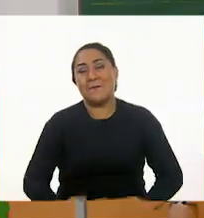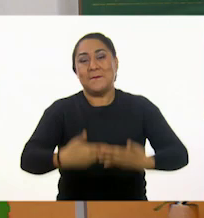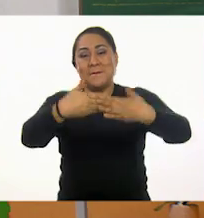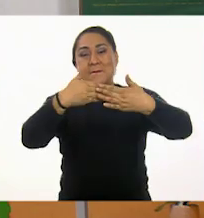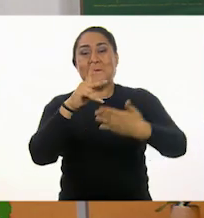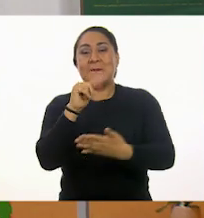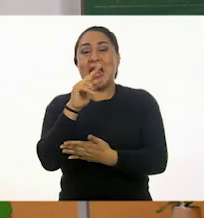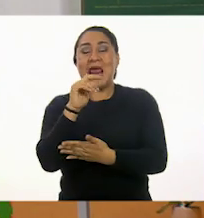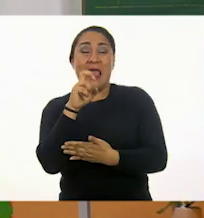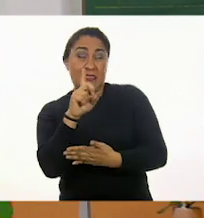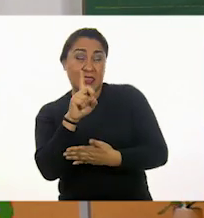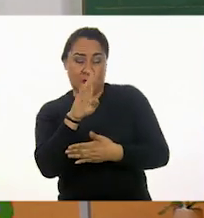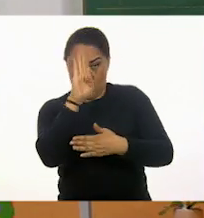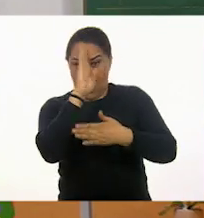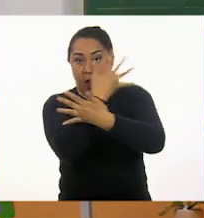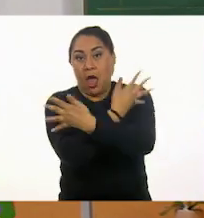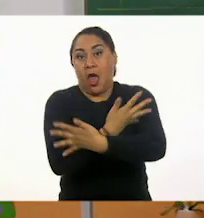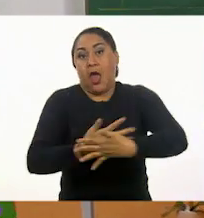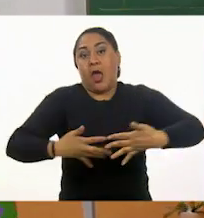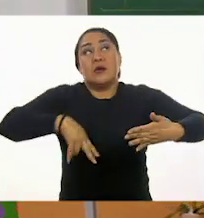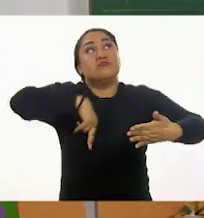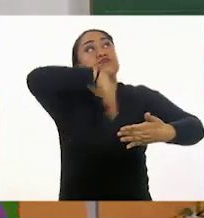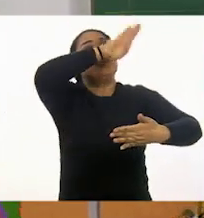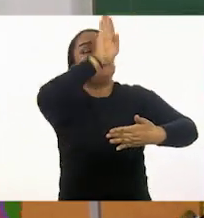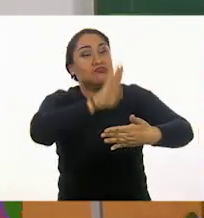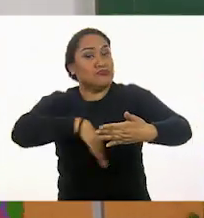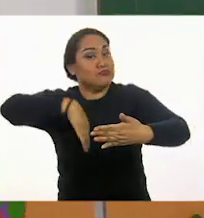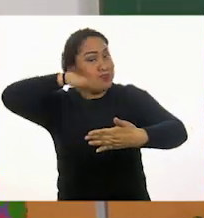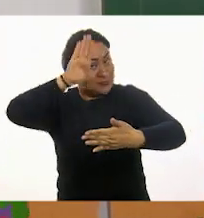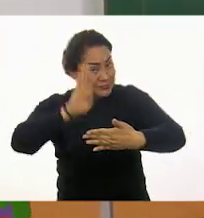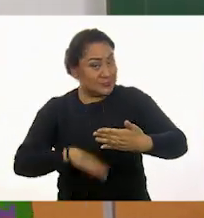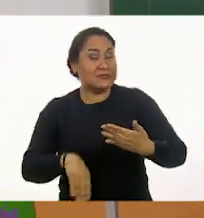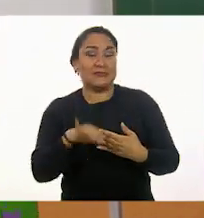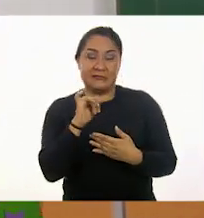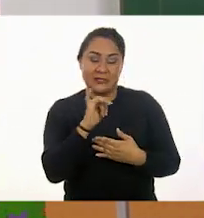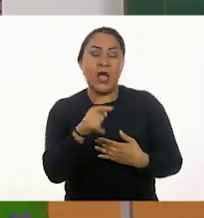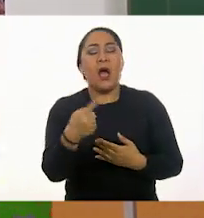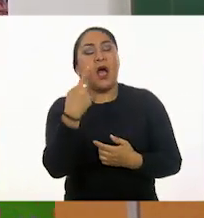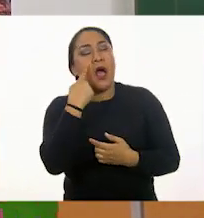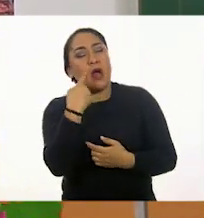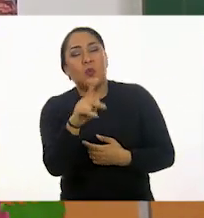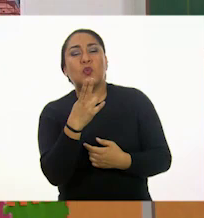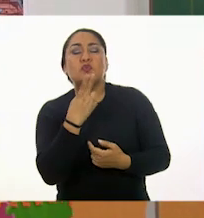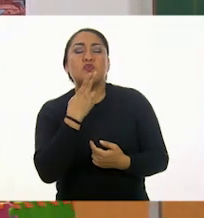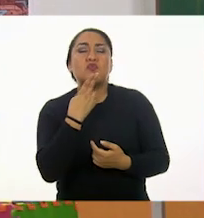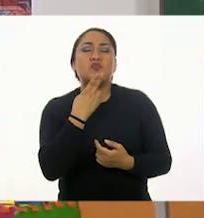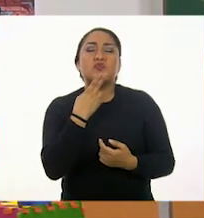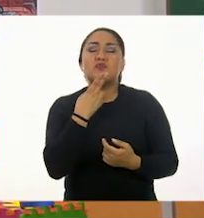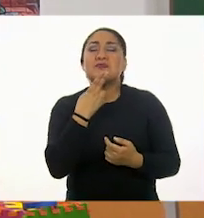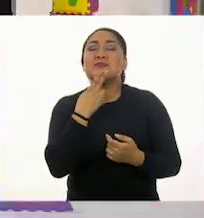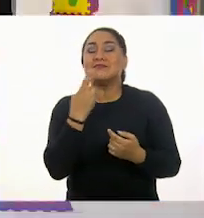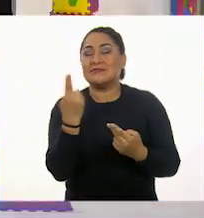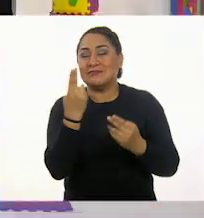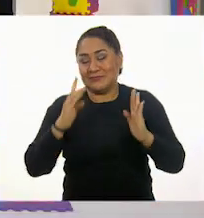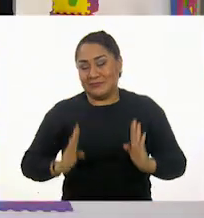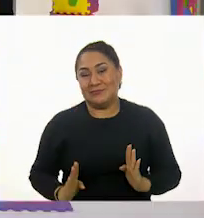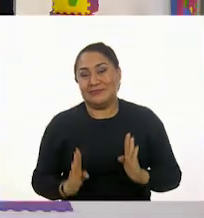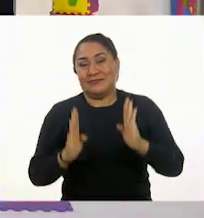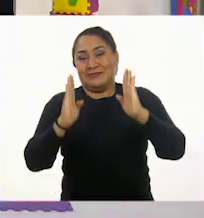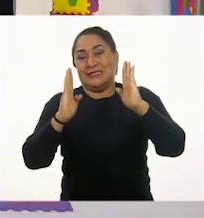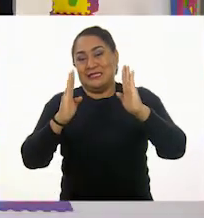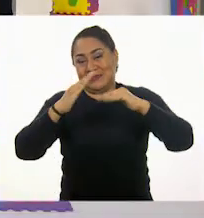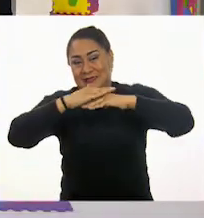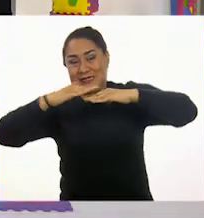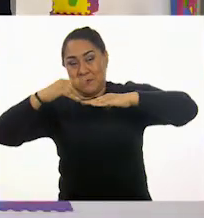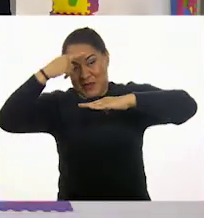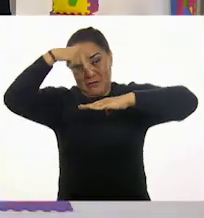son dimensiones muy grandes para pintar. Generalmente utilizan andamios para poder pintar porque